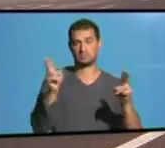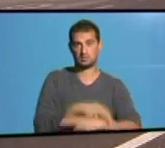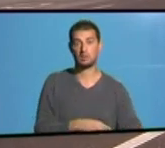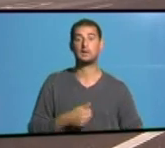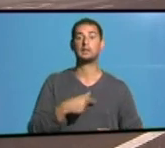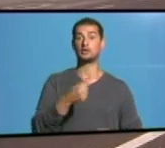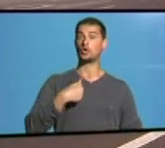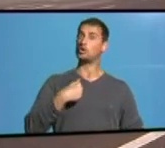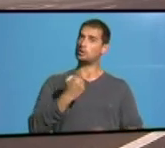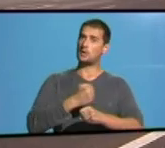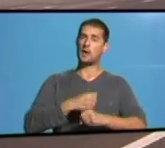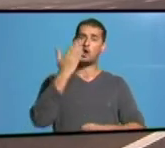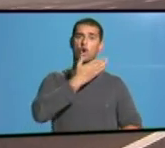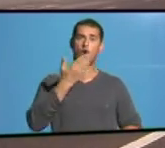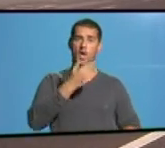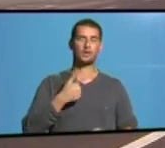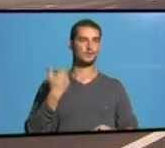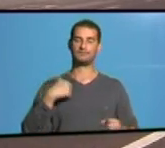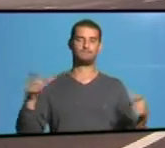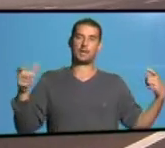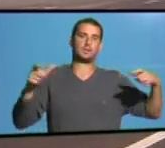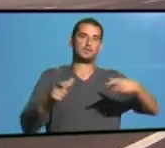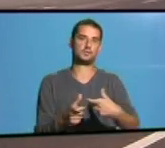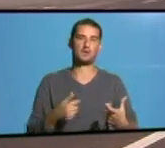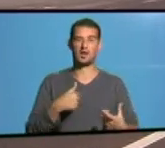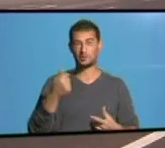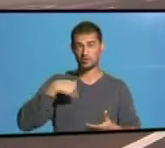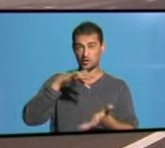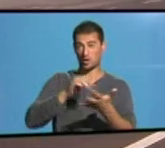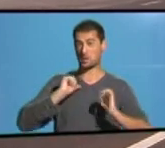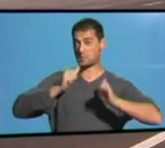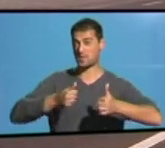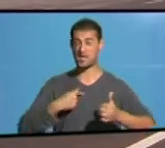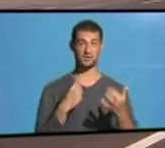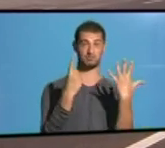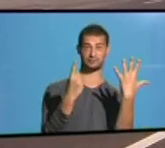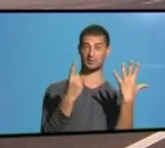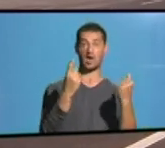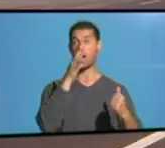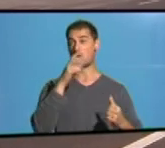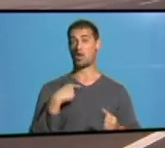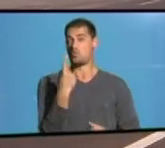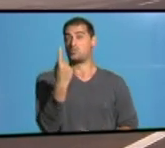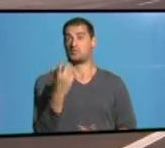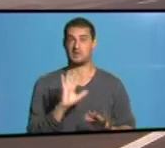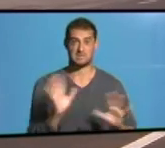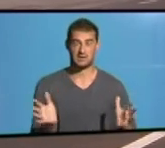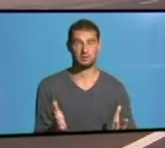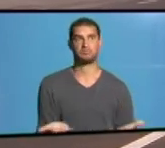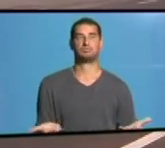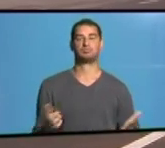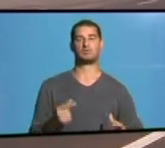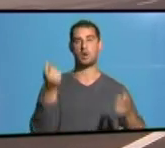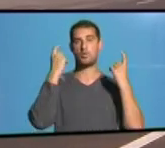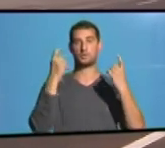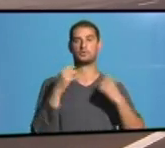isto vai a menos. De cando estaba eu agora, pois baixou, vamos, unha sexta parte do alumnado. Entón, pois, bueno, eso